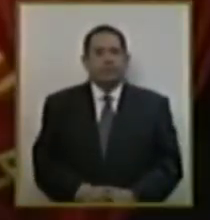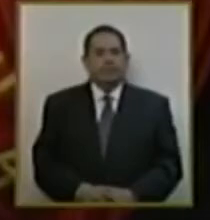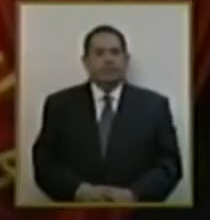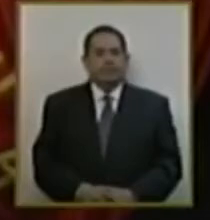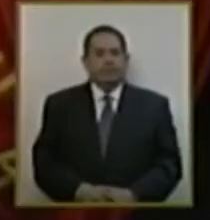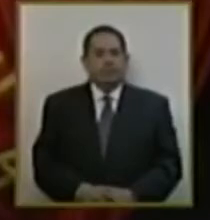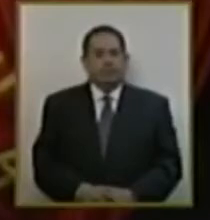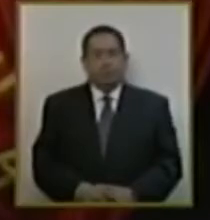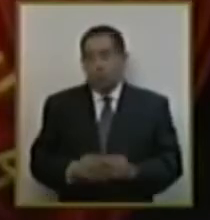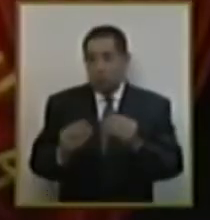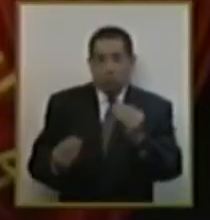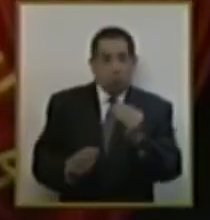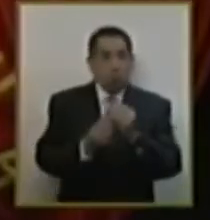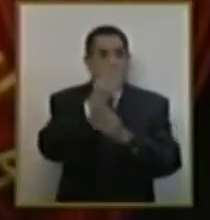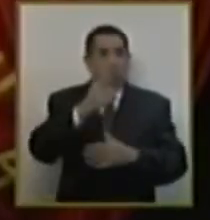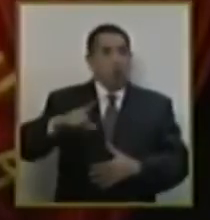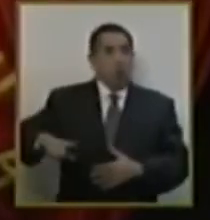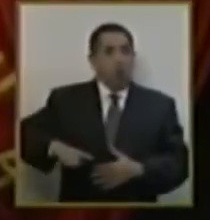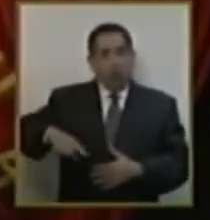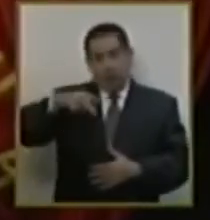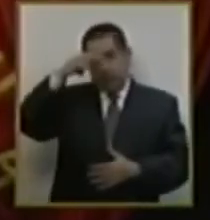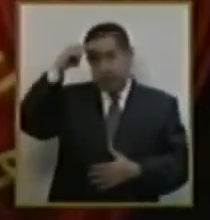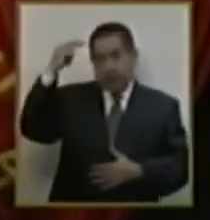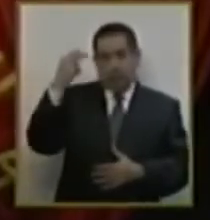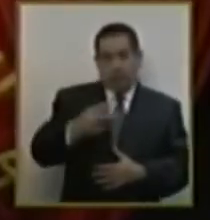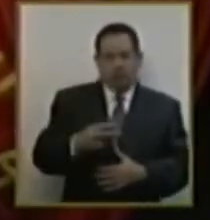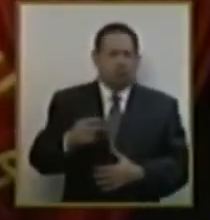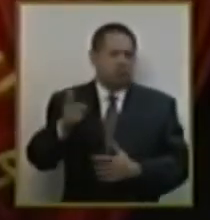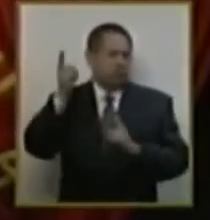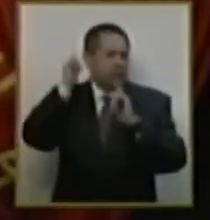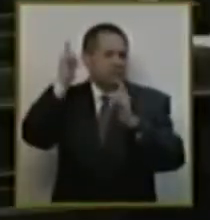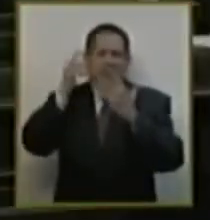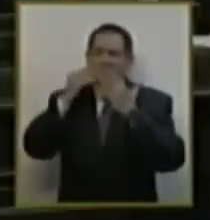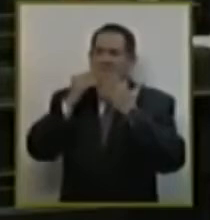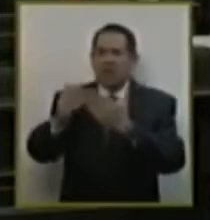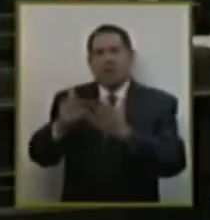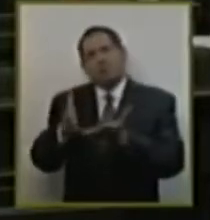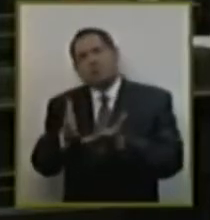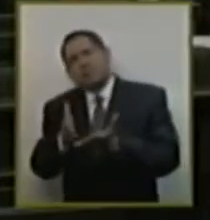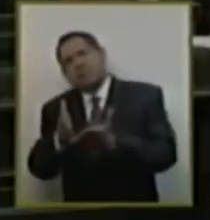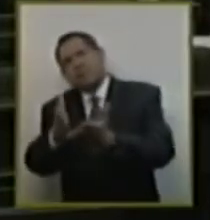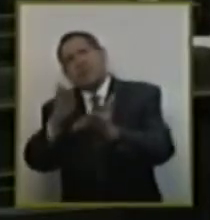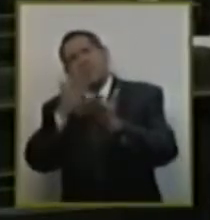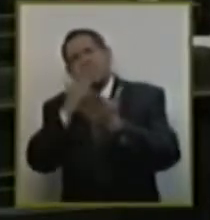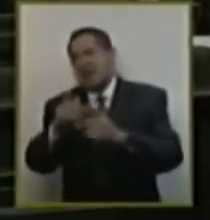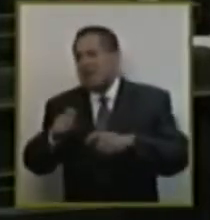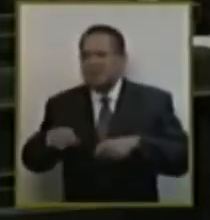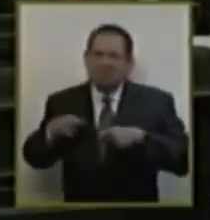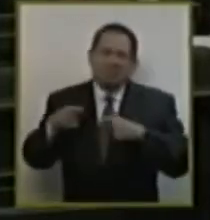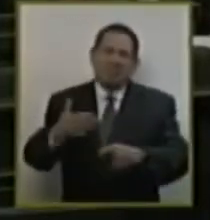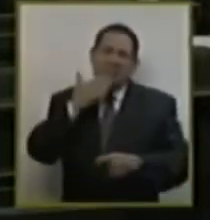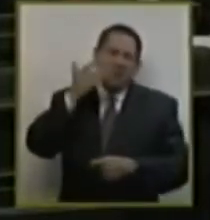Nuestro nuevo gobierno mexicano, al que le auguro buen viento y buena mar en estos días